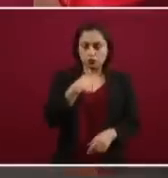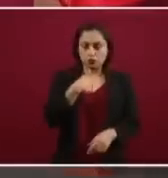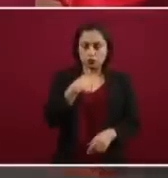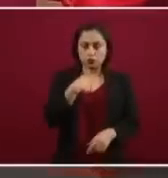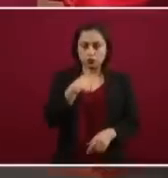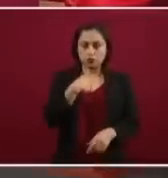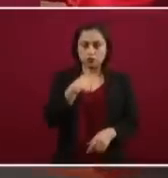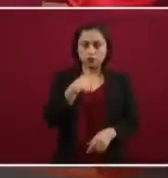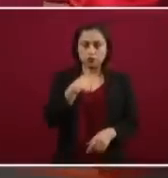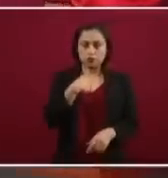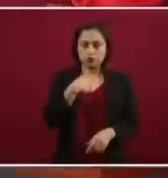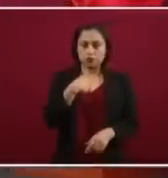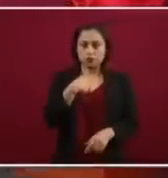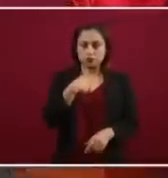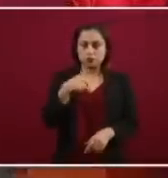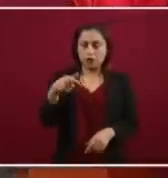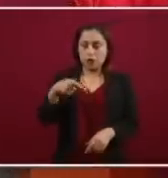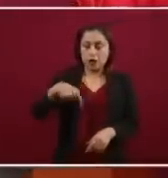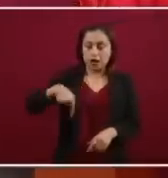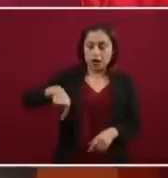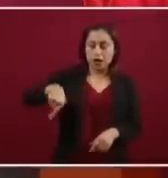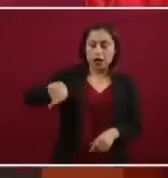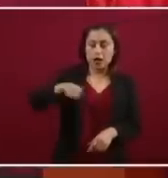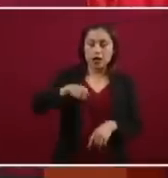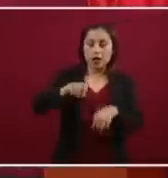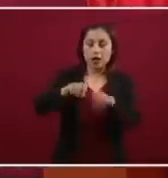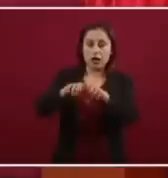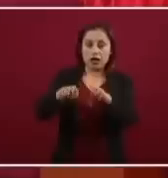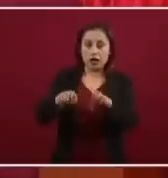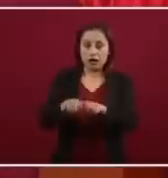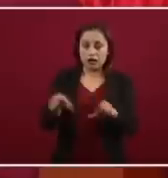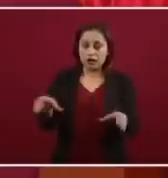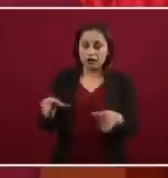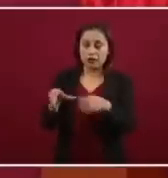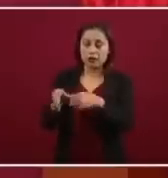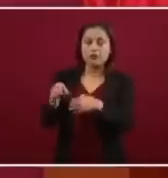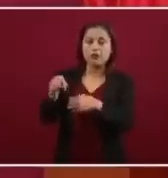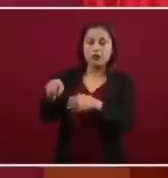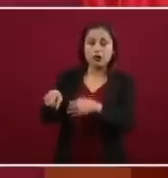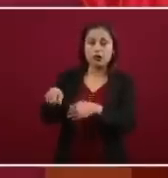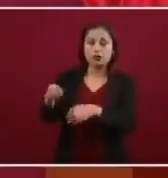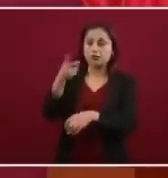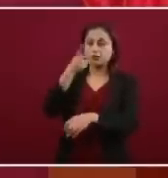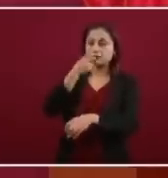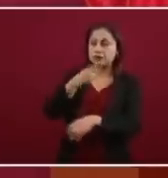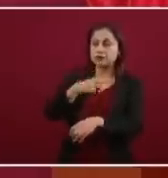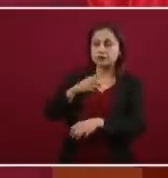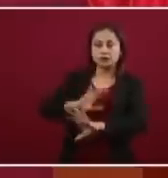apoyado la decisión de parar el operativo de Culiacán